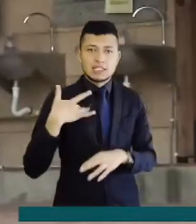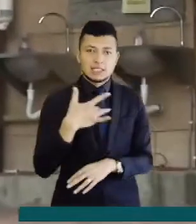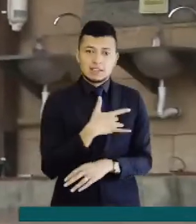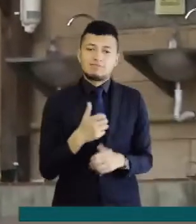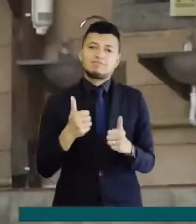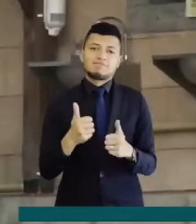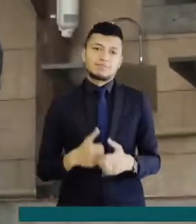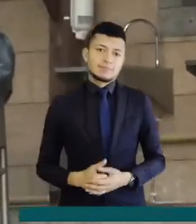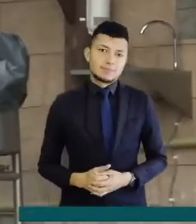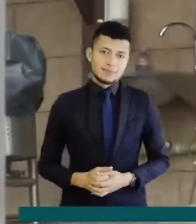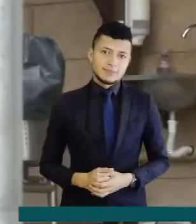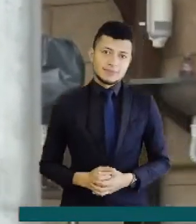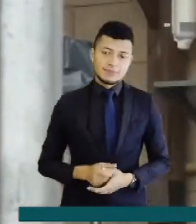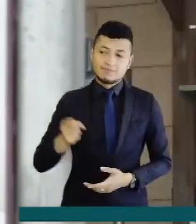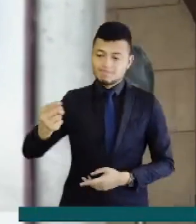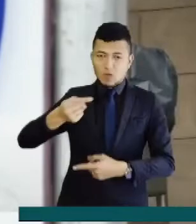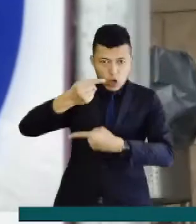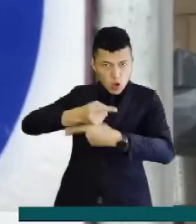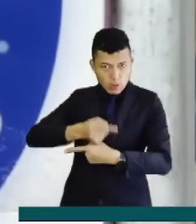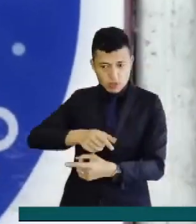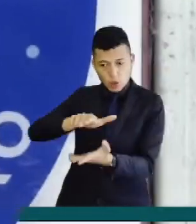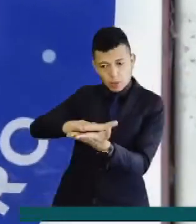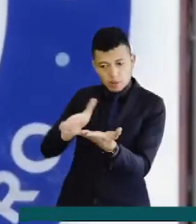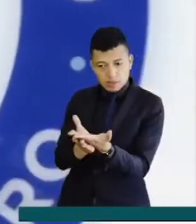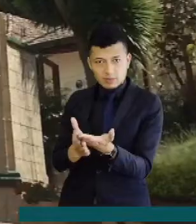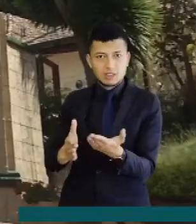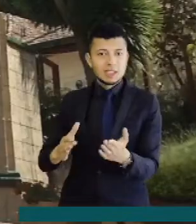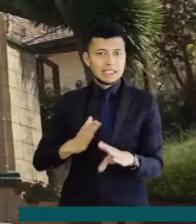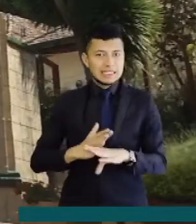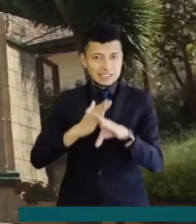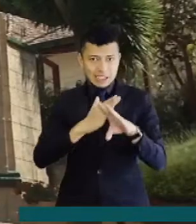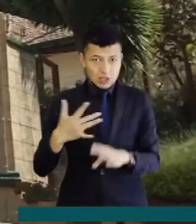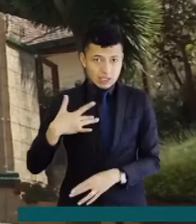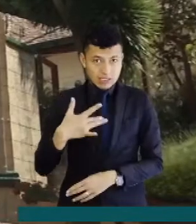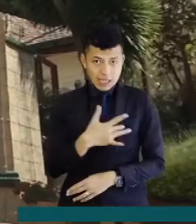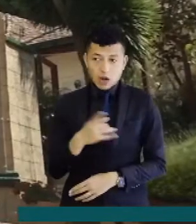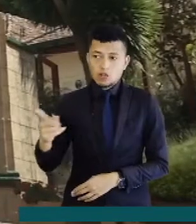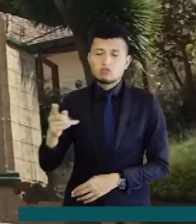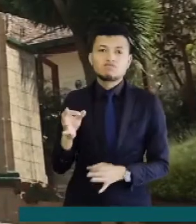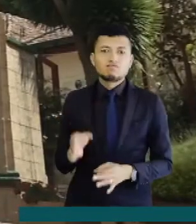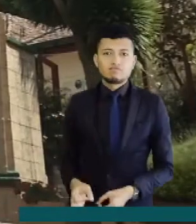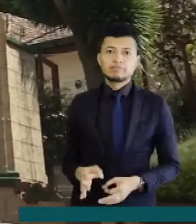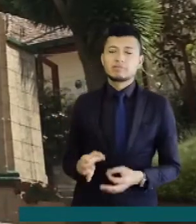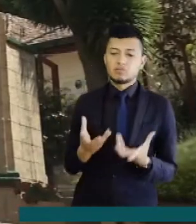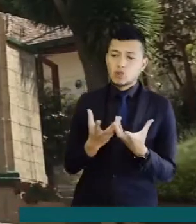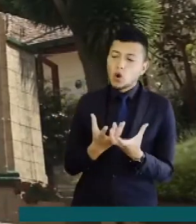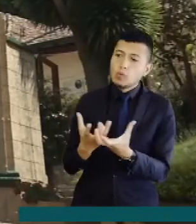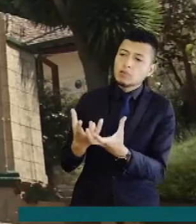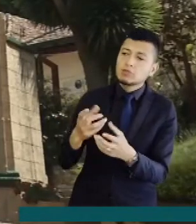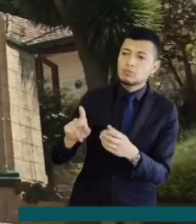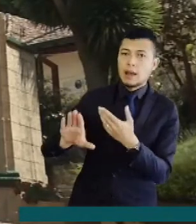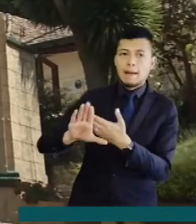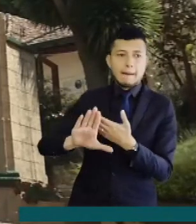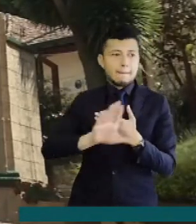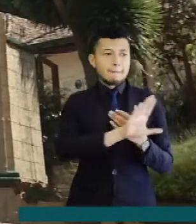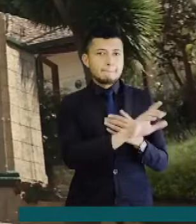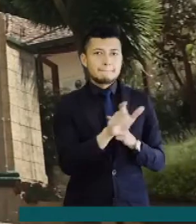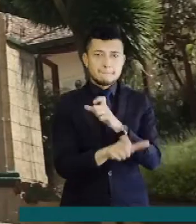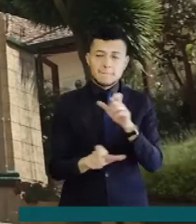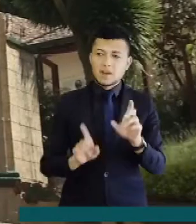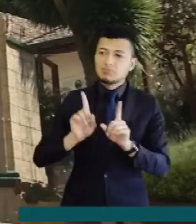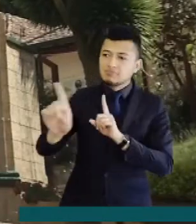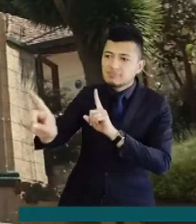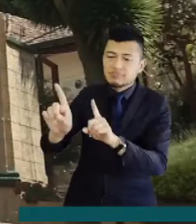departamento. Gracias al cumplimiento de estos protocolos de bioseguridad, se certifica que los recorridos cumplan con medidas como el distanciamiento entre